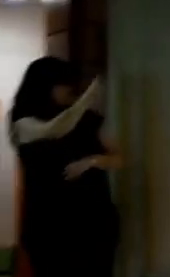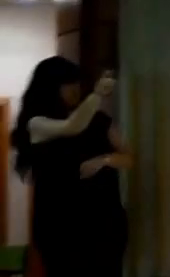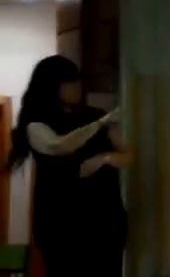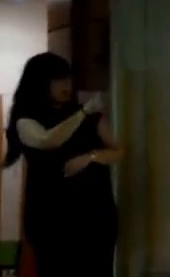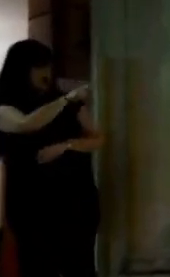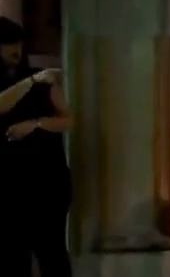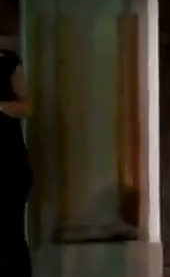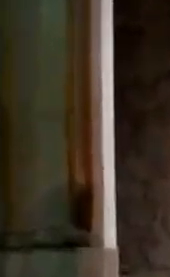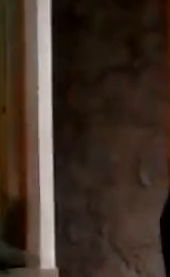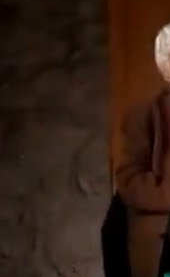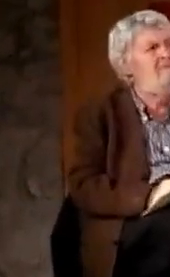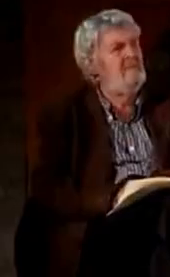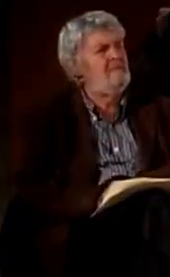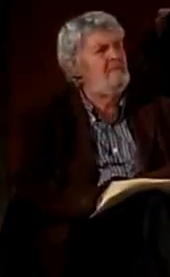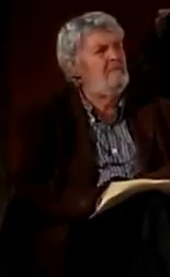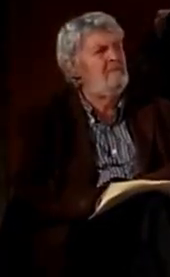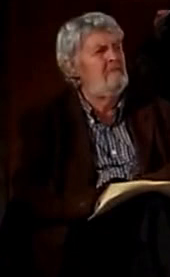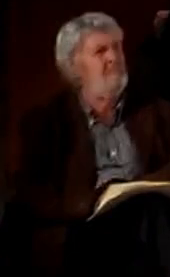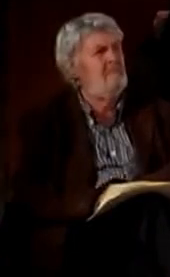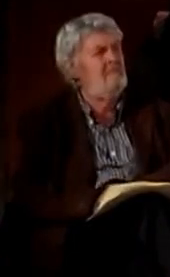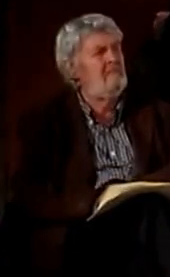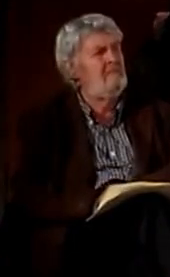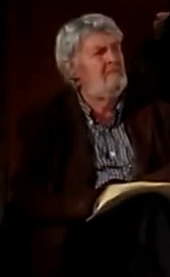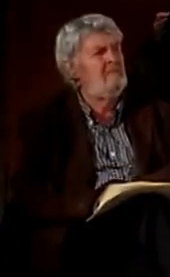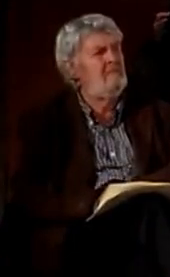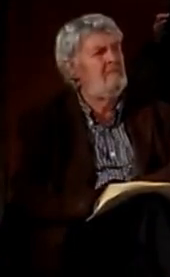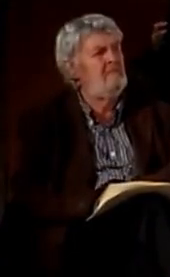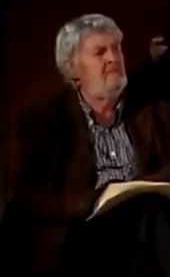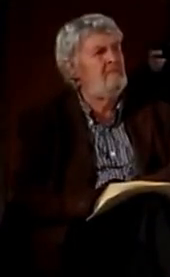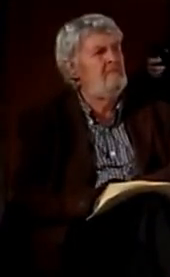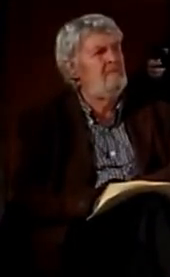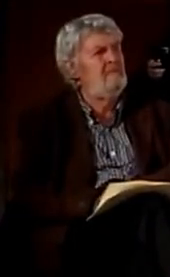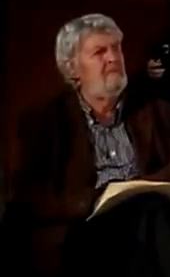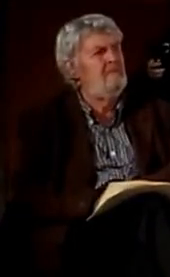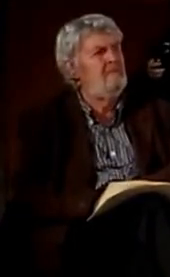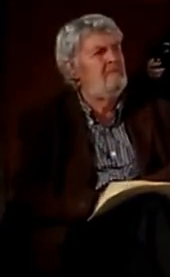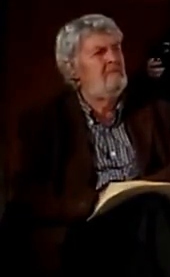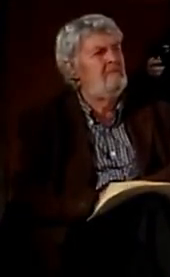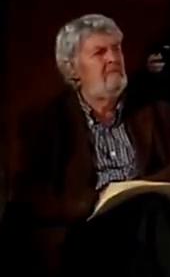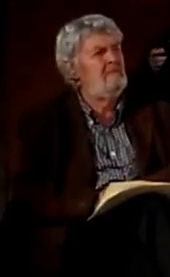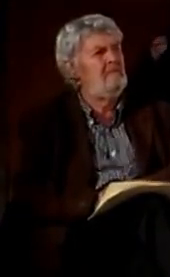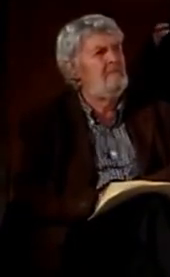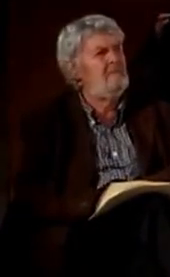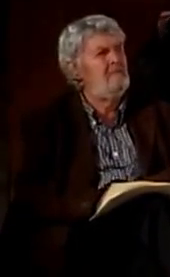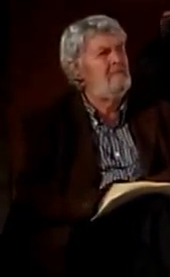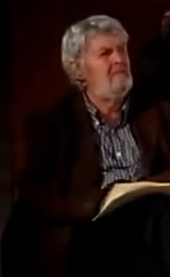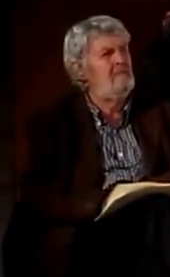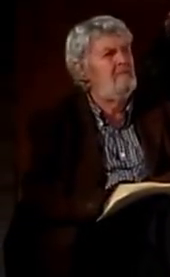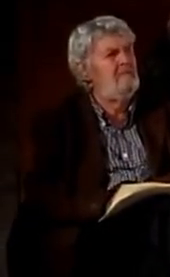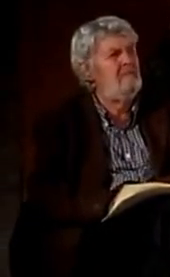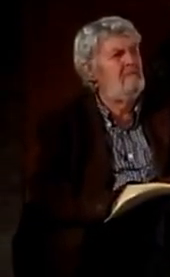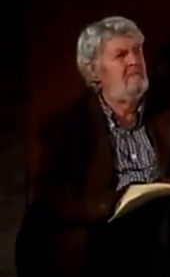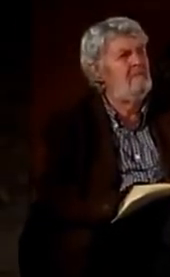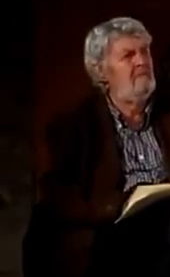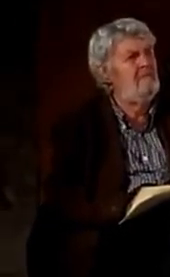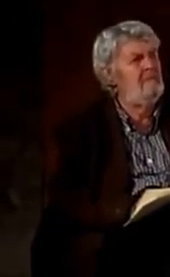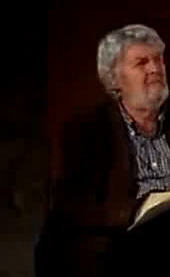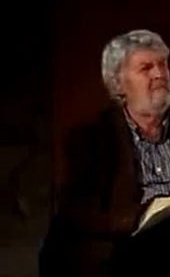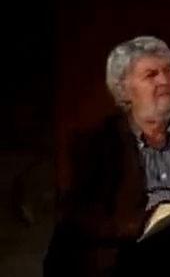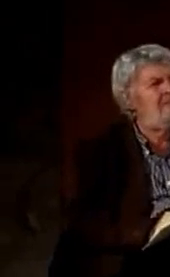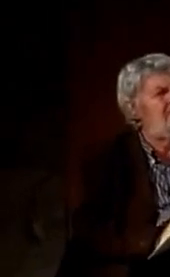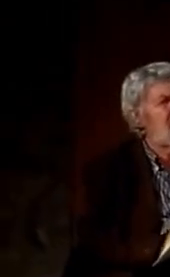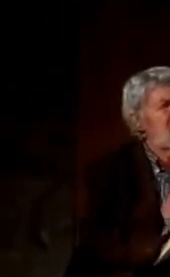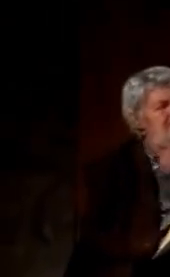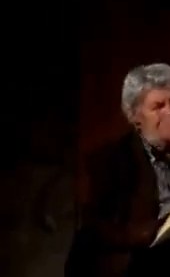deputada de Marea Pontevedra no próximo Congreso dos Deputados. Por certo, hoxe no día que celebramos